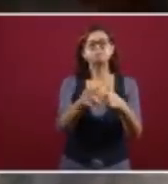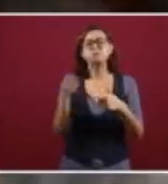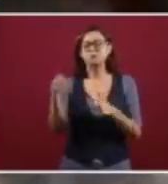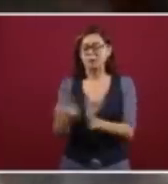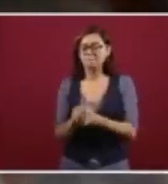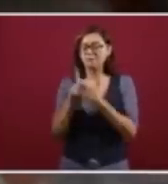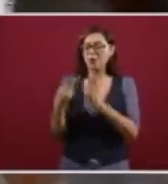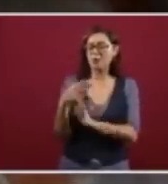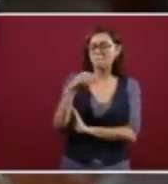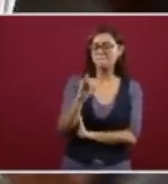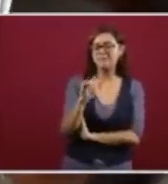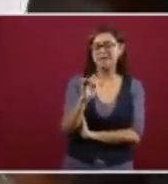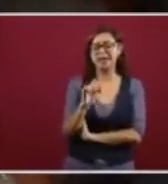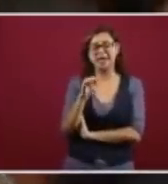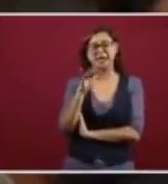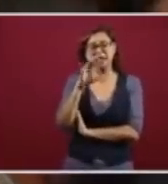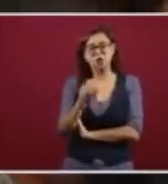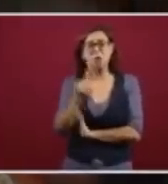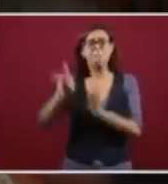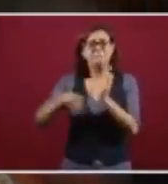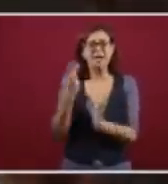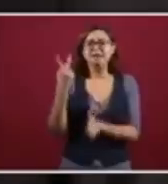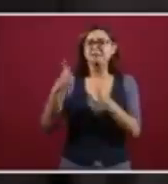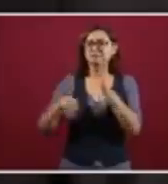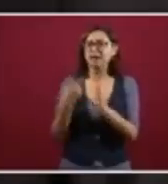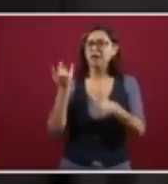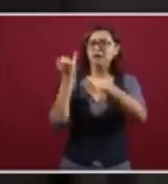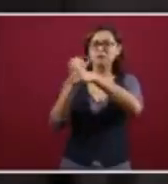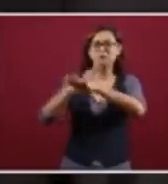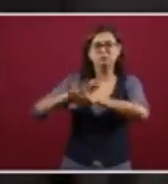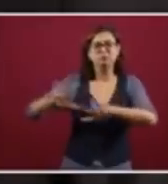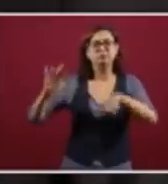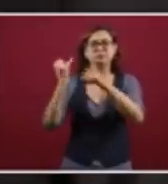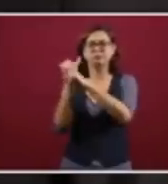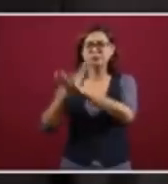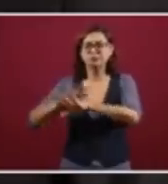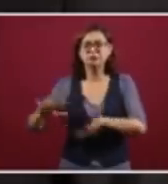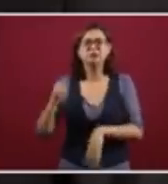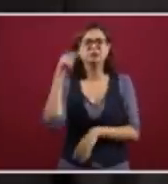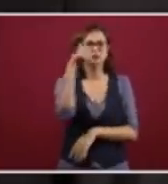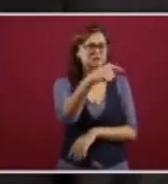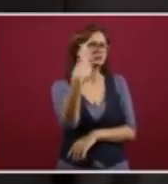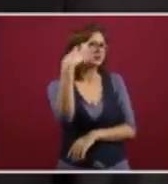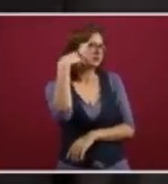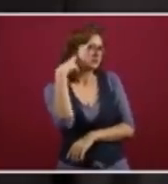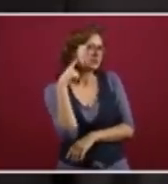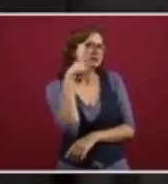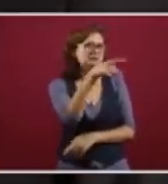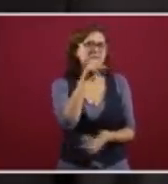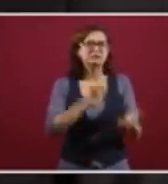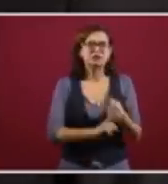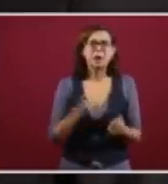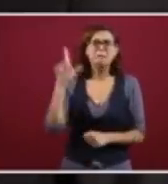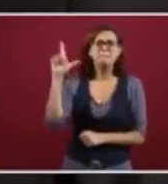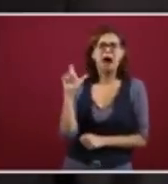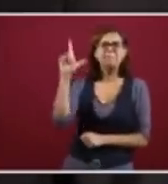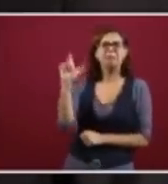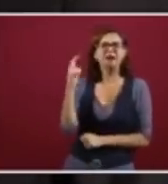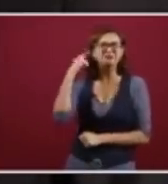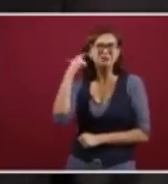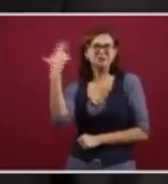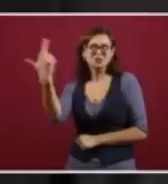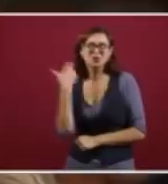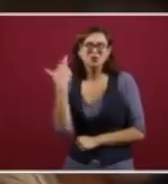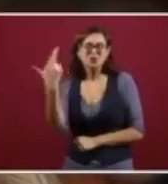reportando muy, muy subsecuentemente cómo se escuchan los balazos hacia esas casas, como las lamentaciones de las